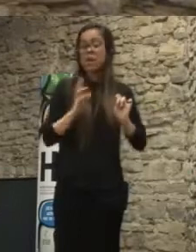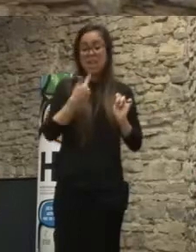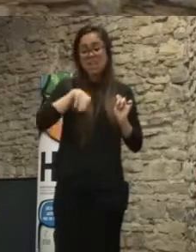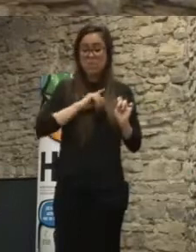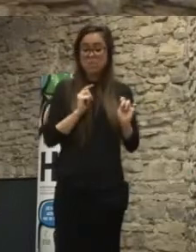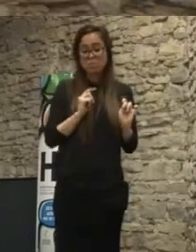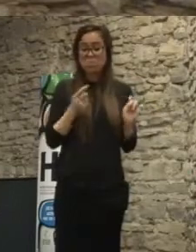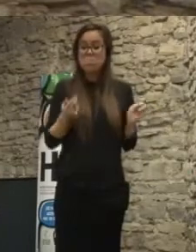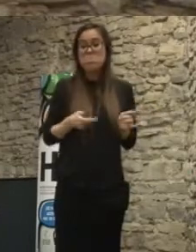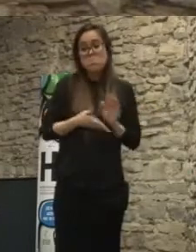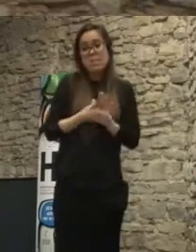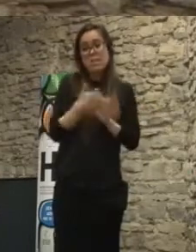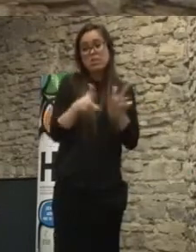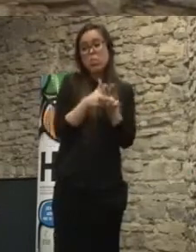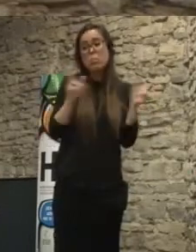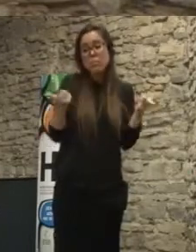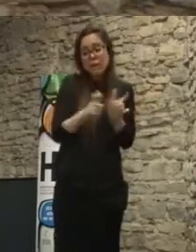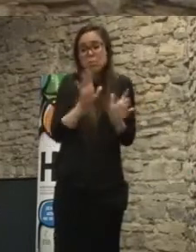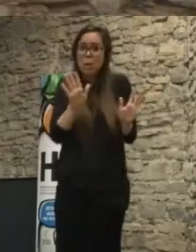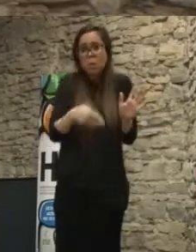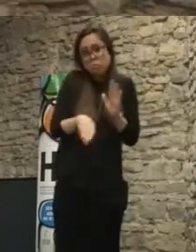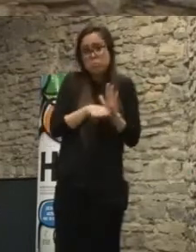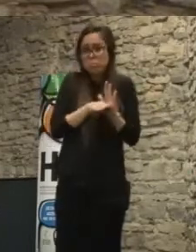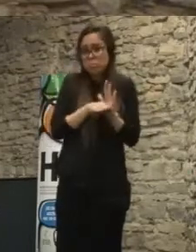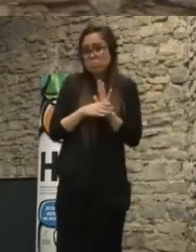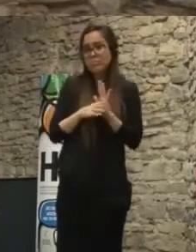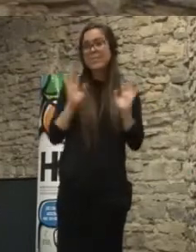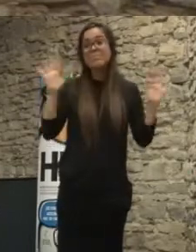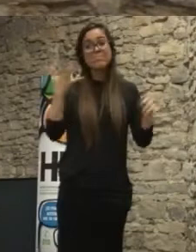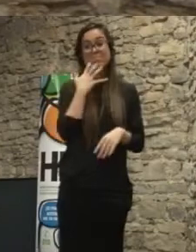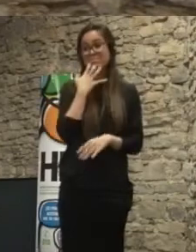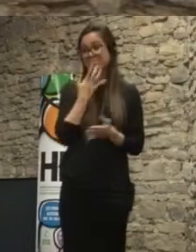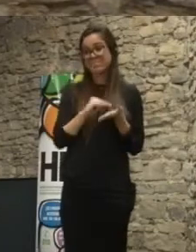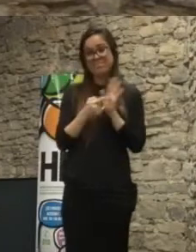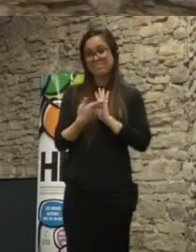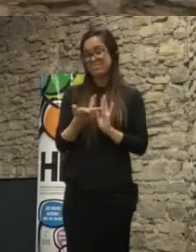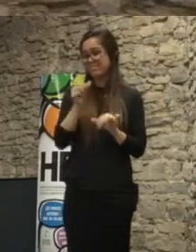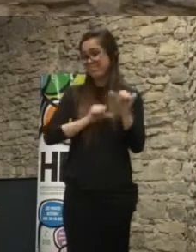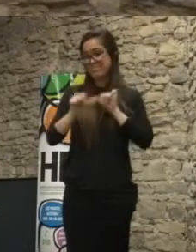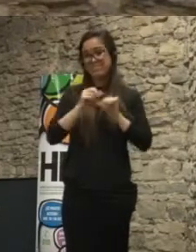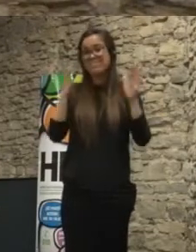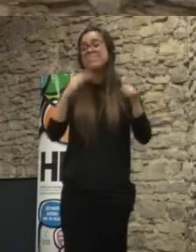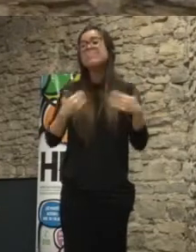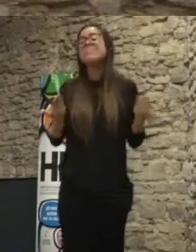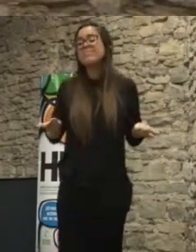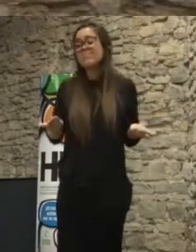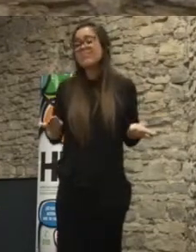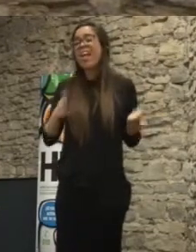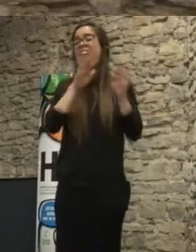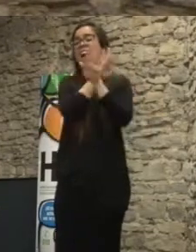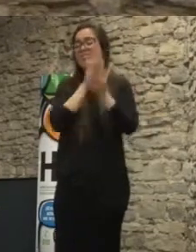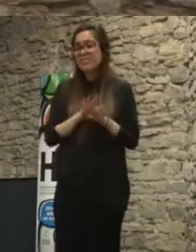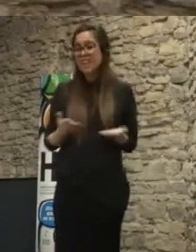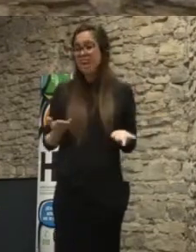ahí estamos, ¿no? La falta de un proyecto asociativo muchas veces también lo que provoca es que solamente